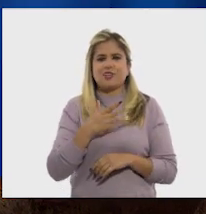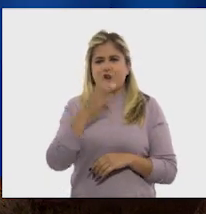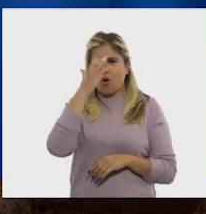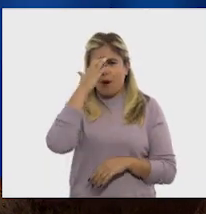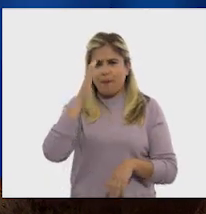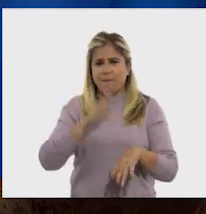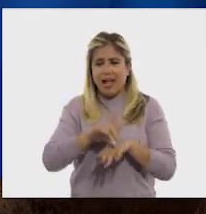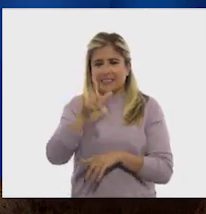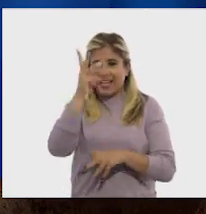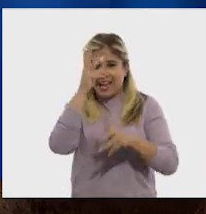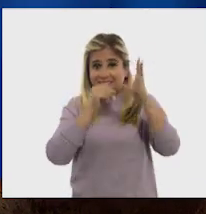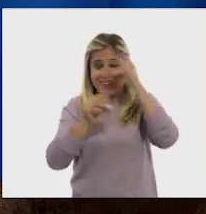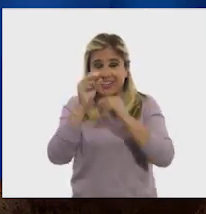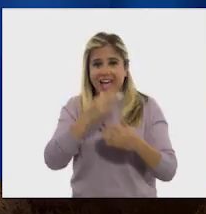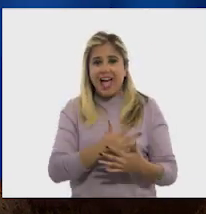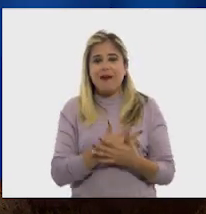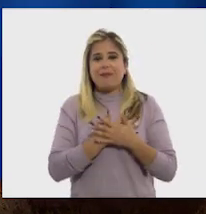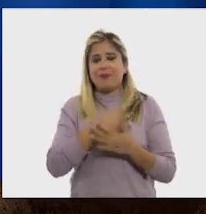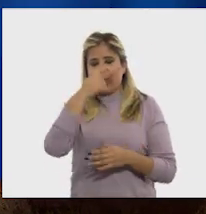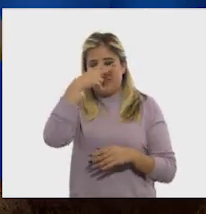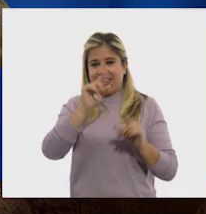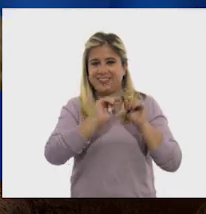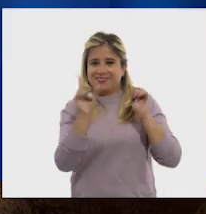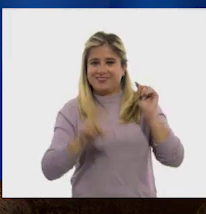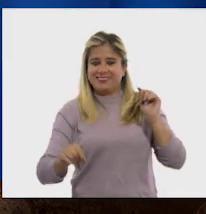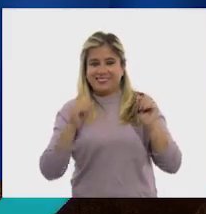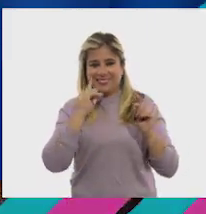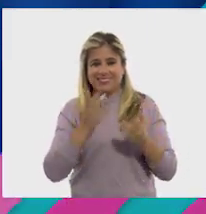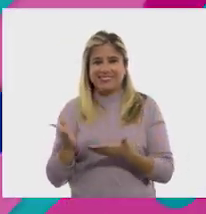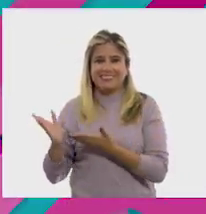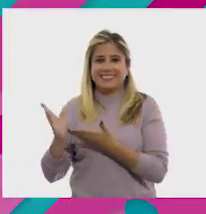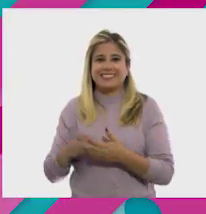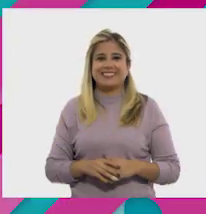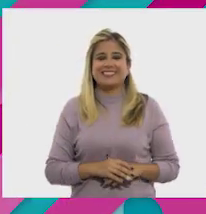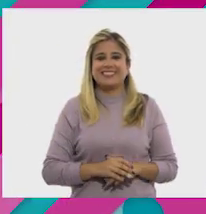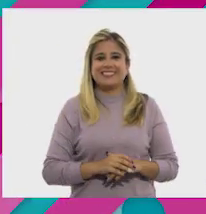más en Aprendiendo a Amar a México.